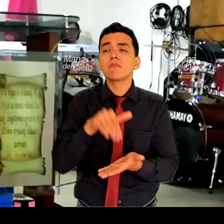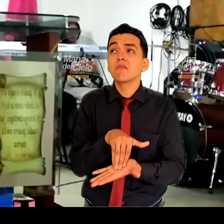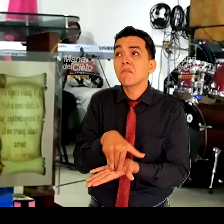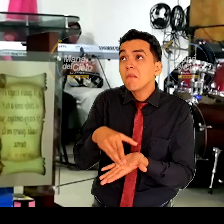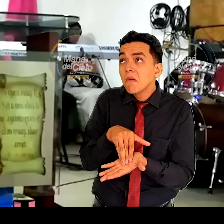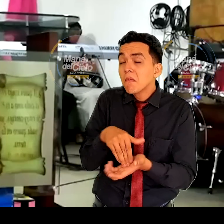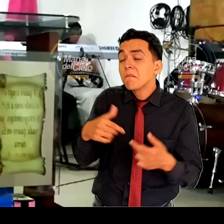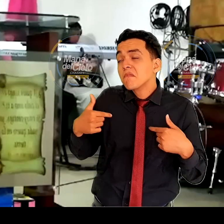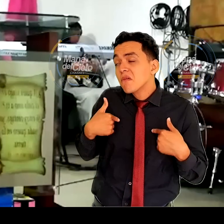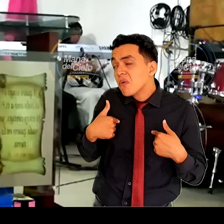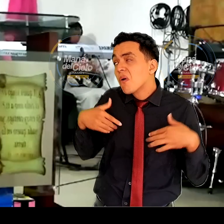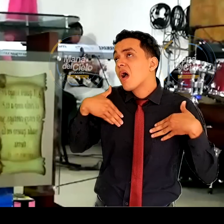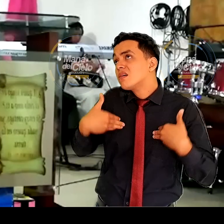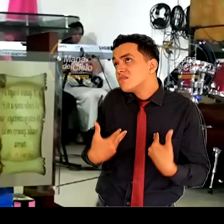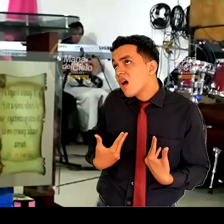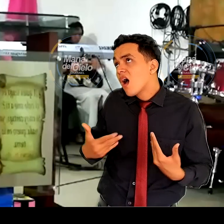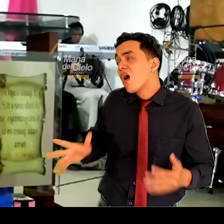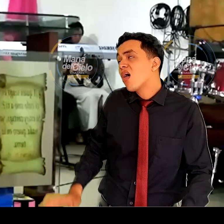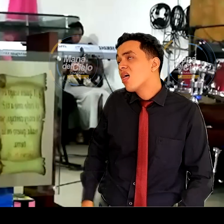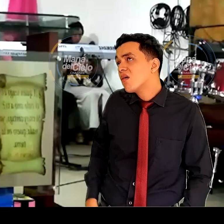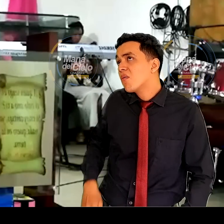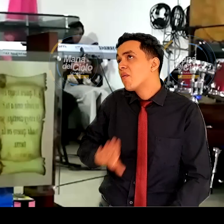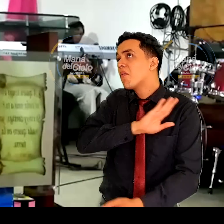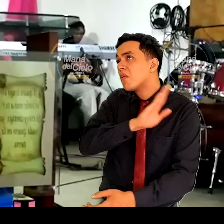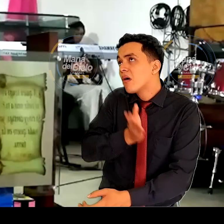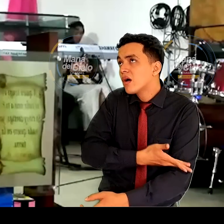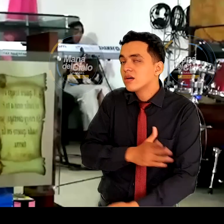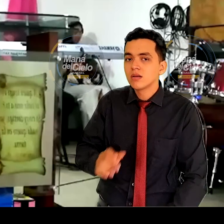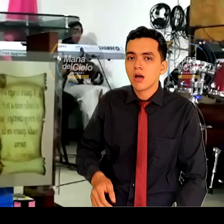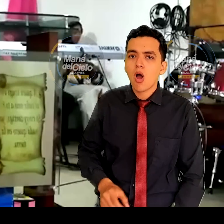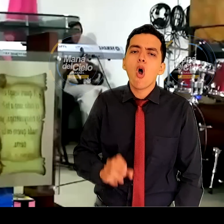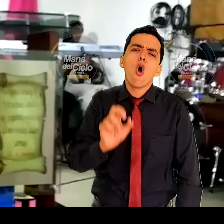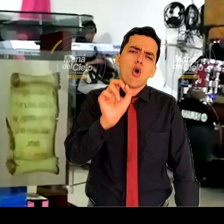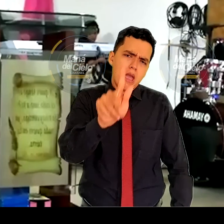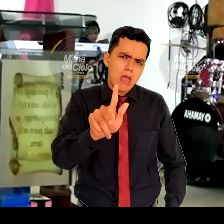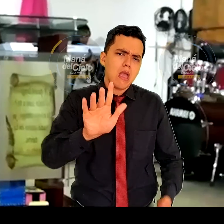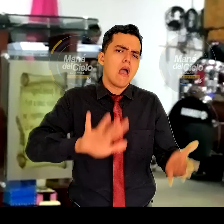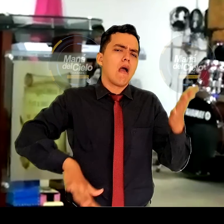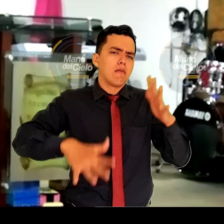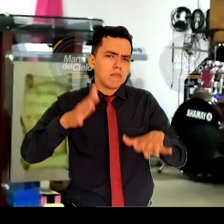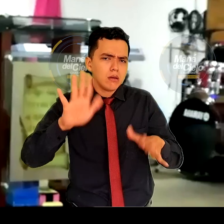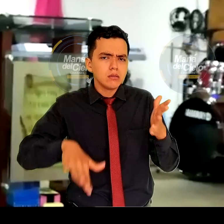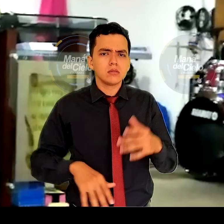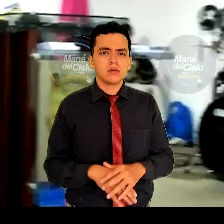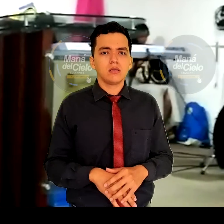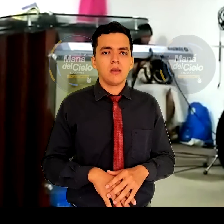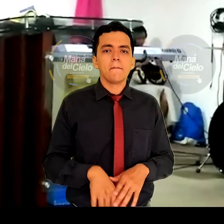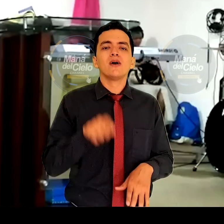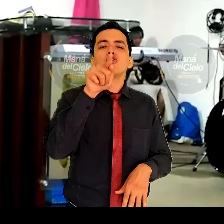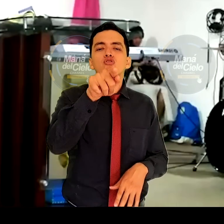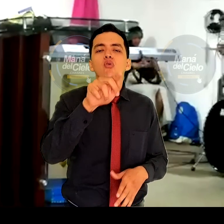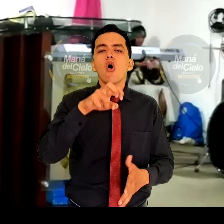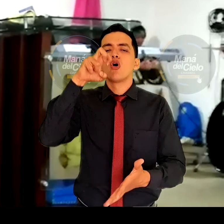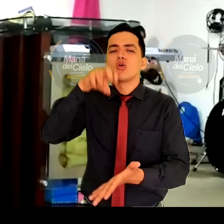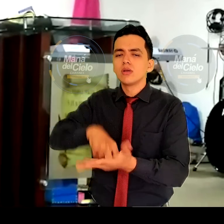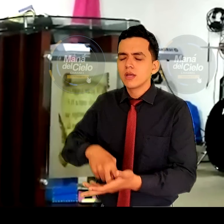verdad, hay momentos que estamos cansados, que necesitamos fuerza, pero cada vez que nos arrodillamos lo mismo. ¿Qué dirá el